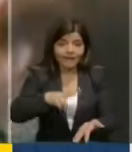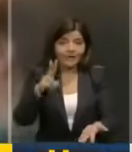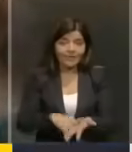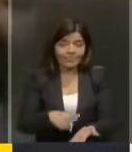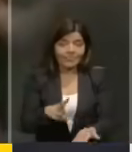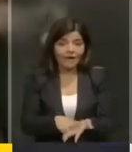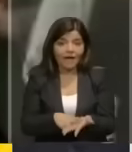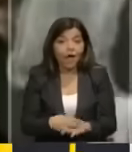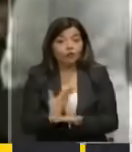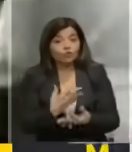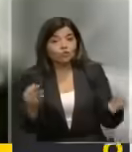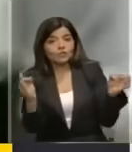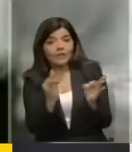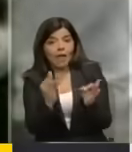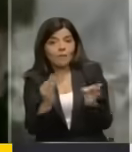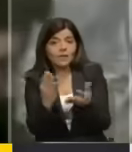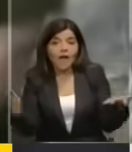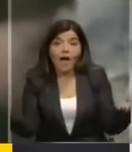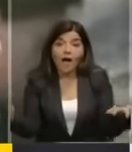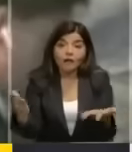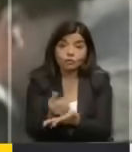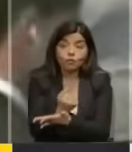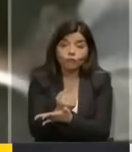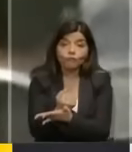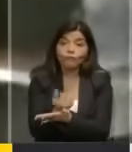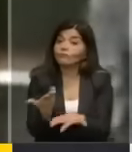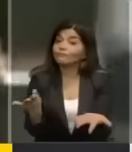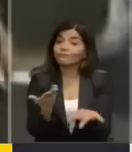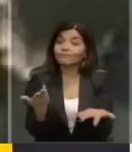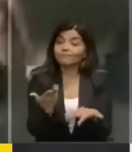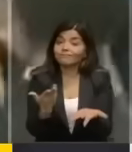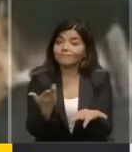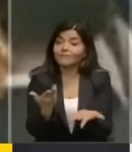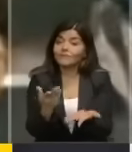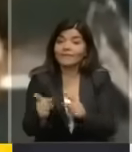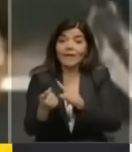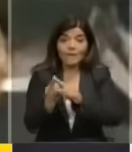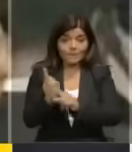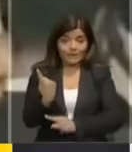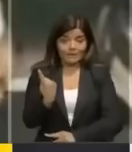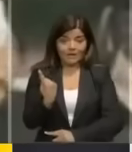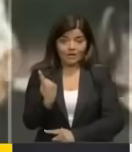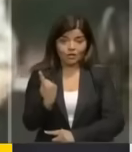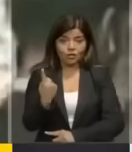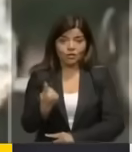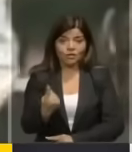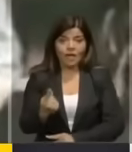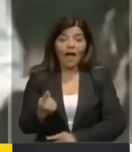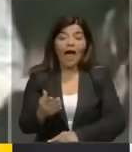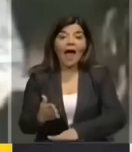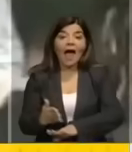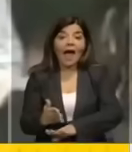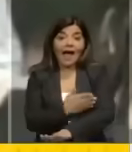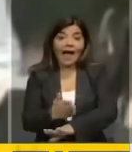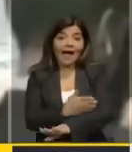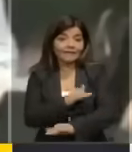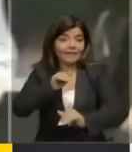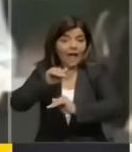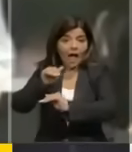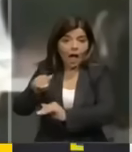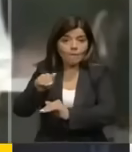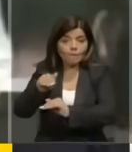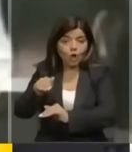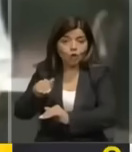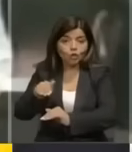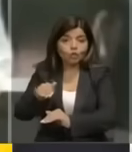que explican el triunfo de Javier Milei son las siguientes. La primera clave, el temprano apoyo de Mauricio Macri